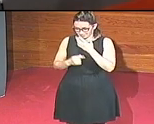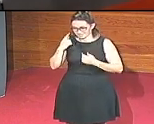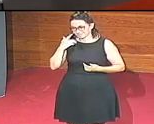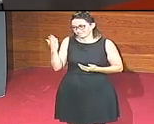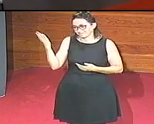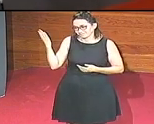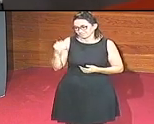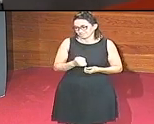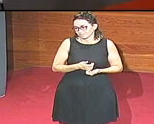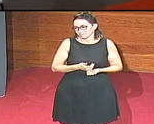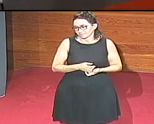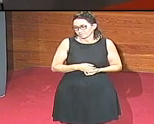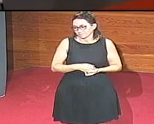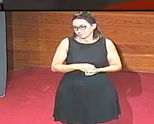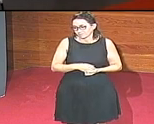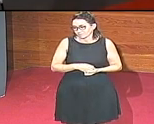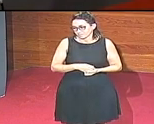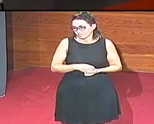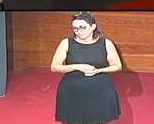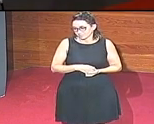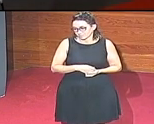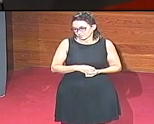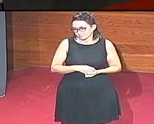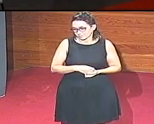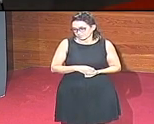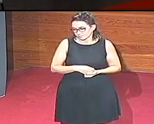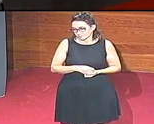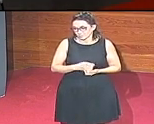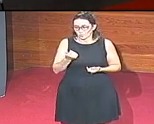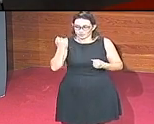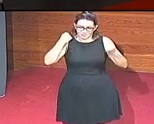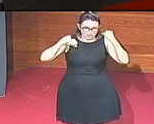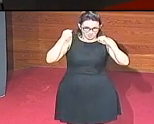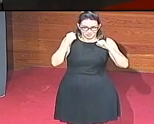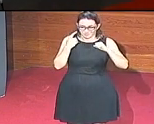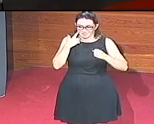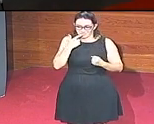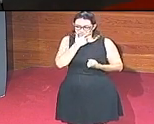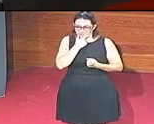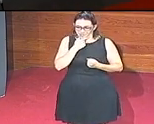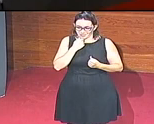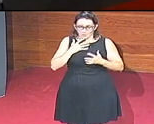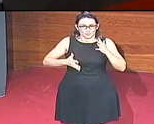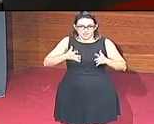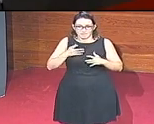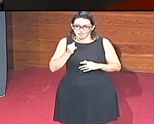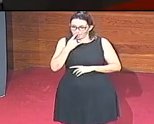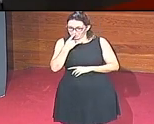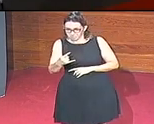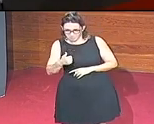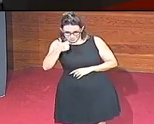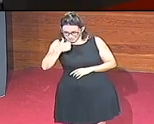bueno esto es simplemente un fuegos artificiales para que la gente es alguien que se mueve ya pinchas